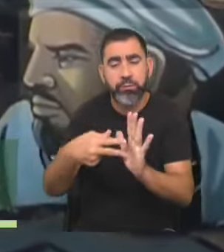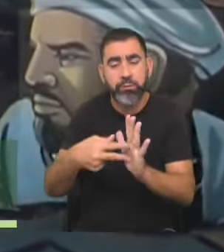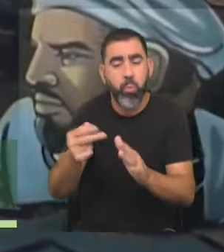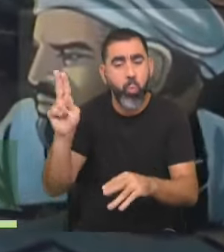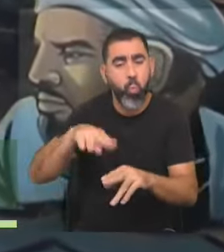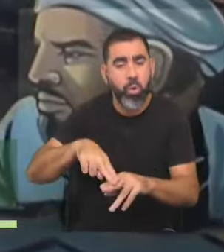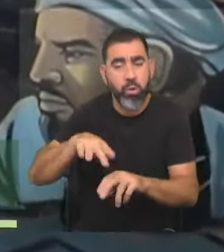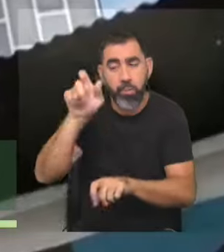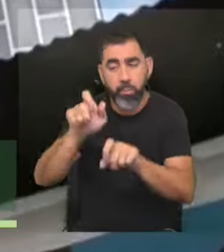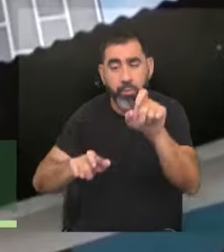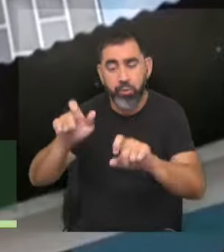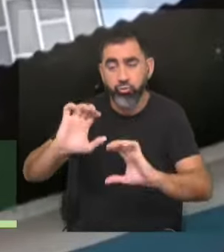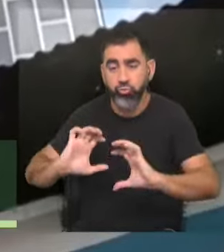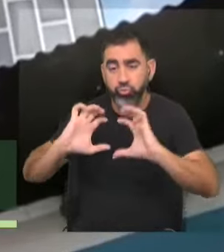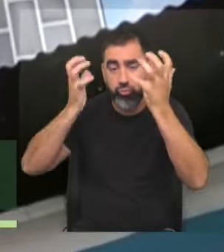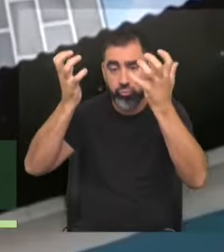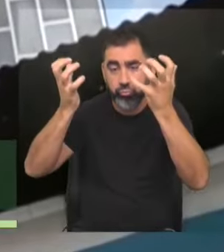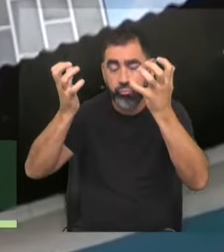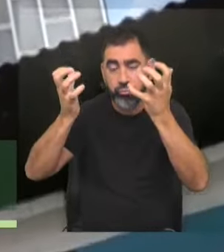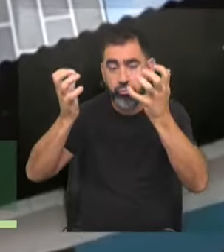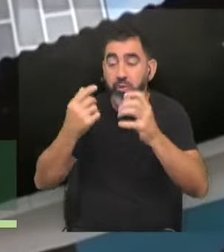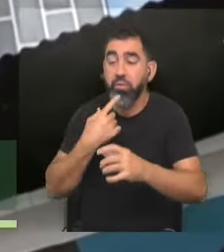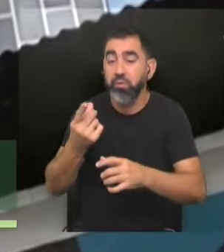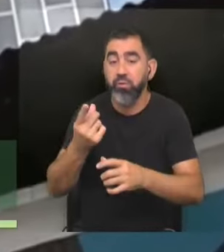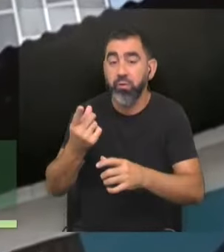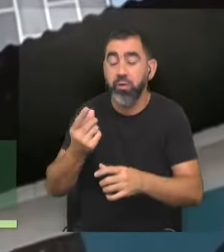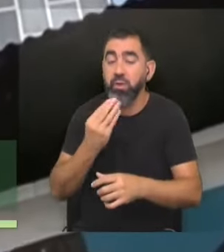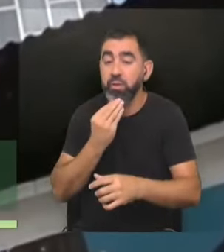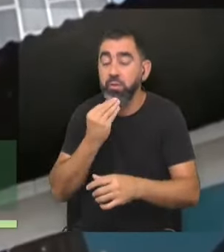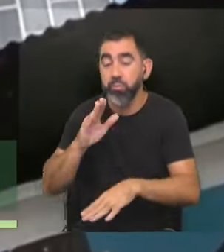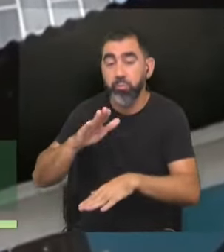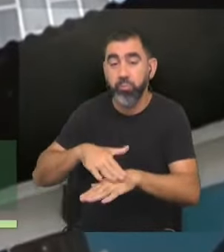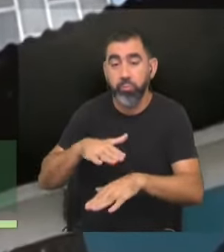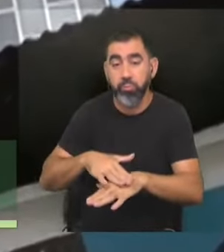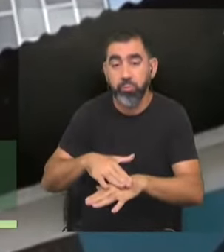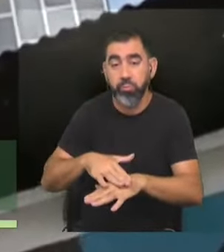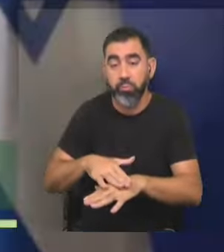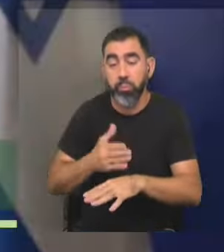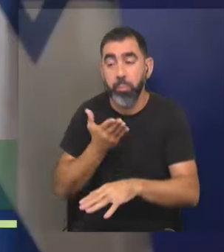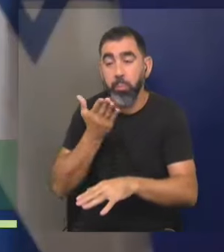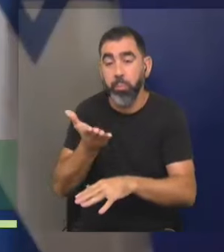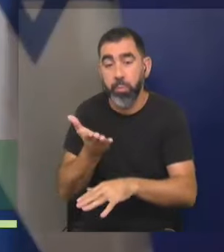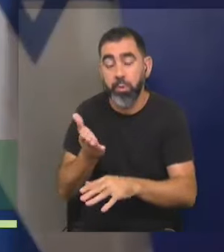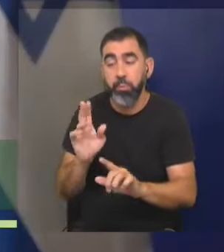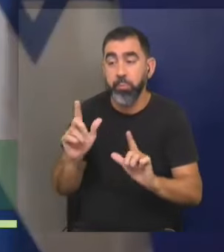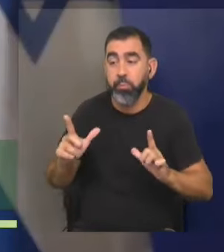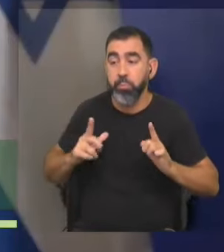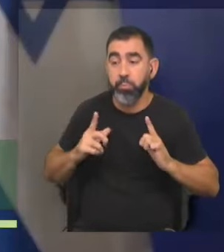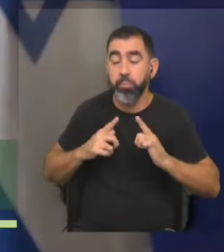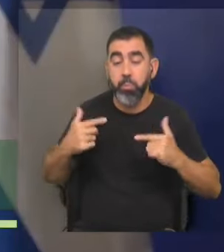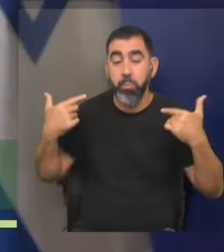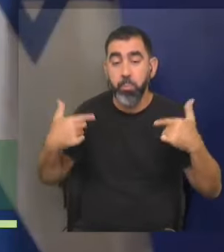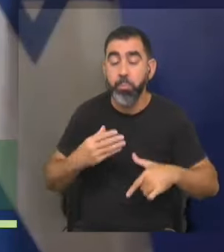varios miembros de la guardia Revolucionaria y que Terán atribuye al Estado hebreo a pesar de los llamamientos a la contención varios ministros